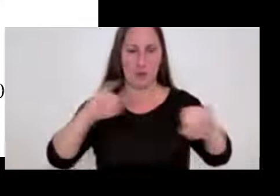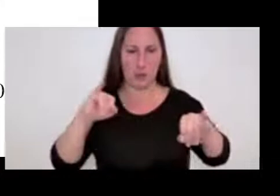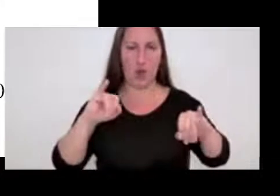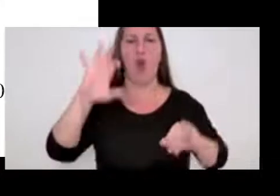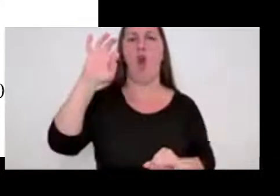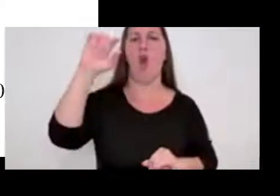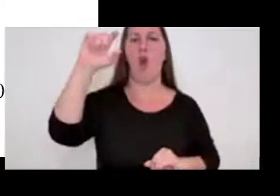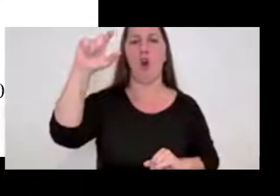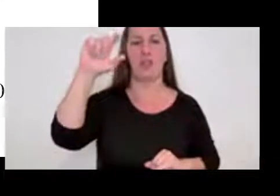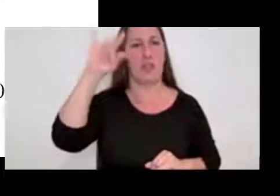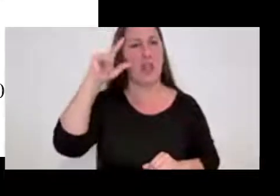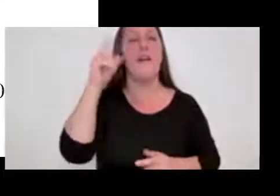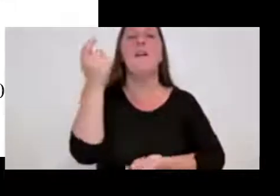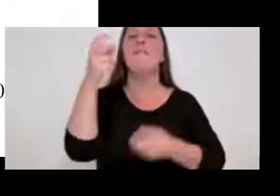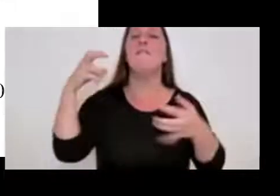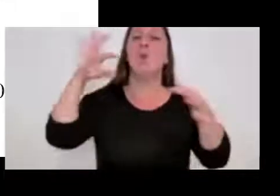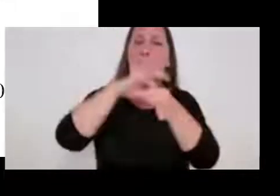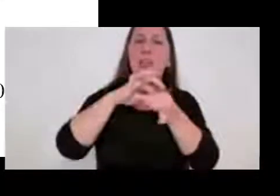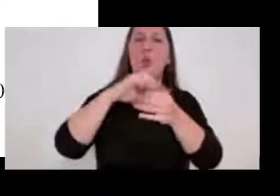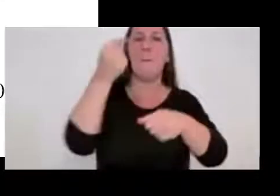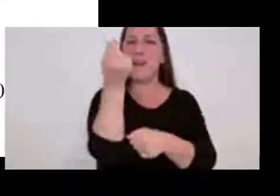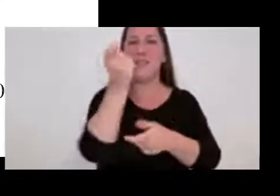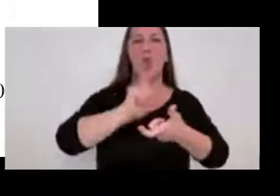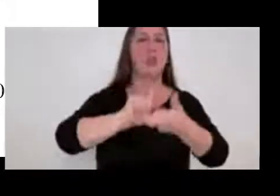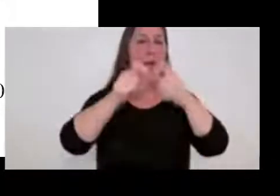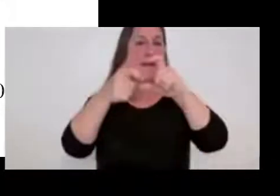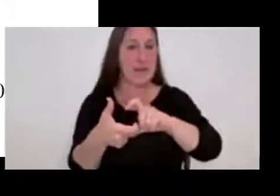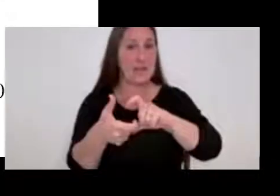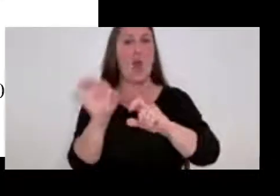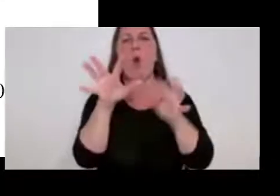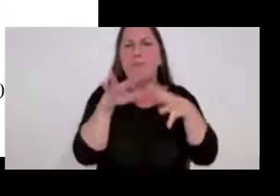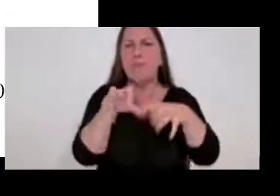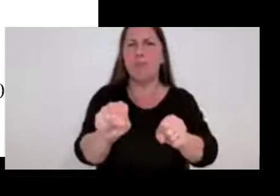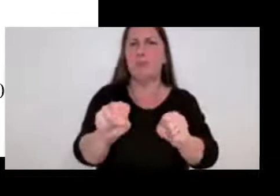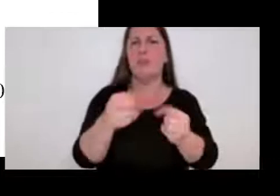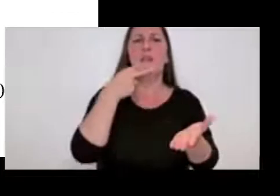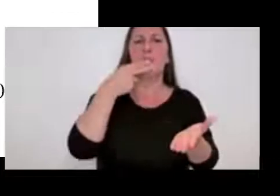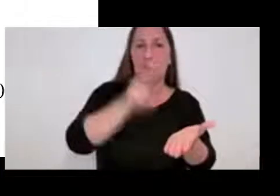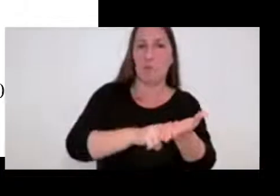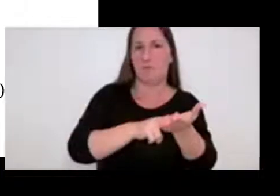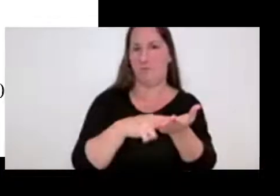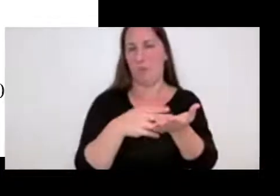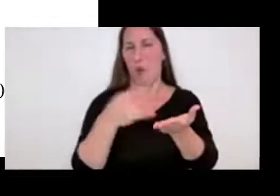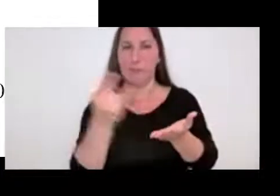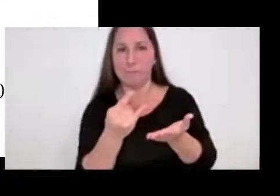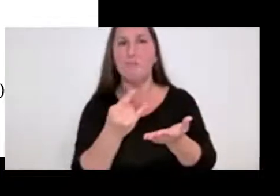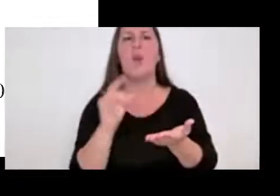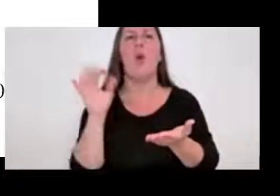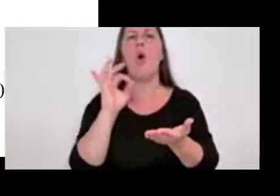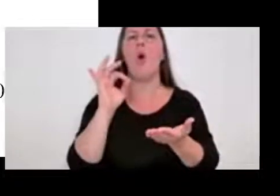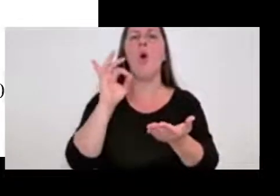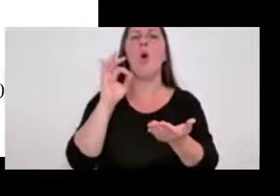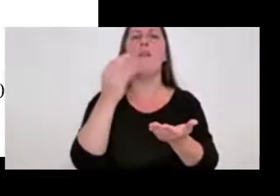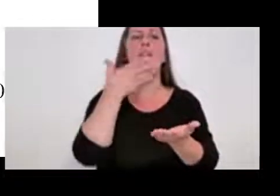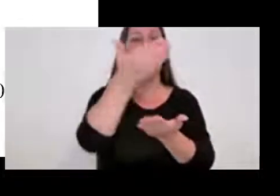fiscalización vinculada a precios de transferencia o a la detección de factura apócrifa, Fiscalizaciones electrónicas